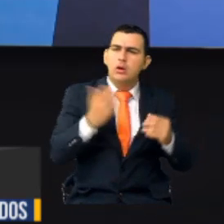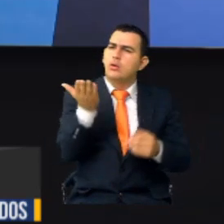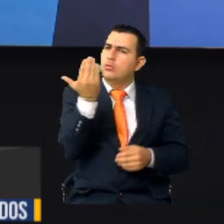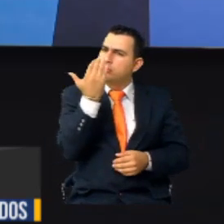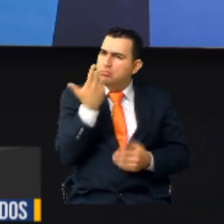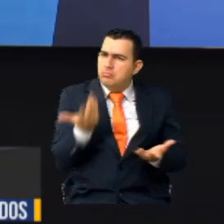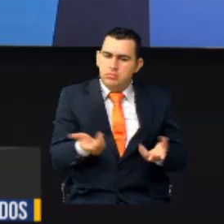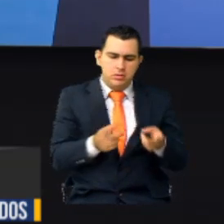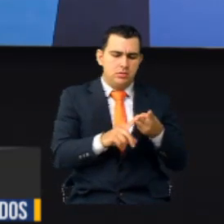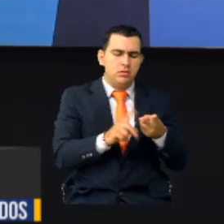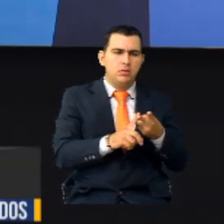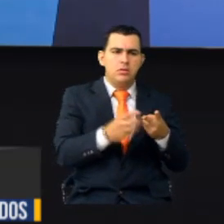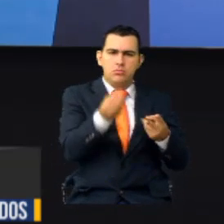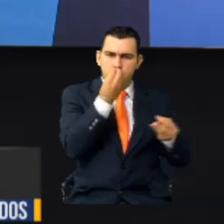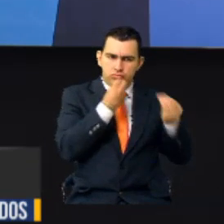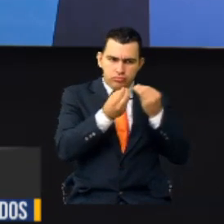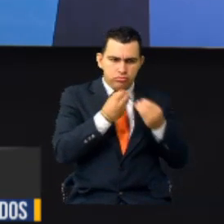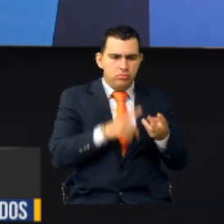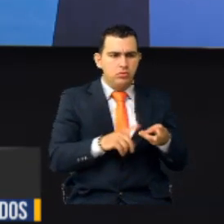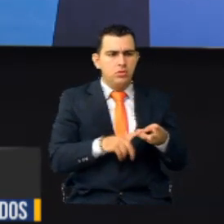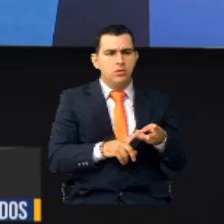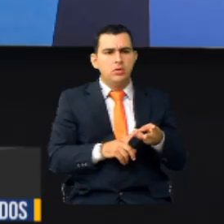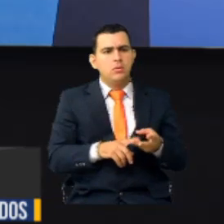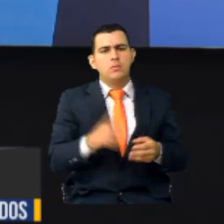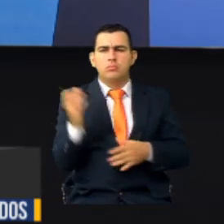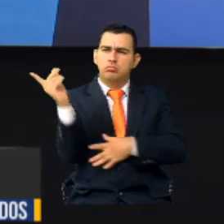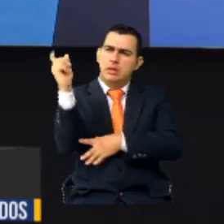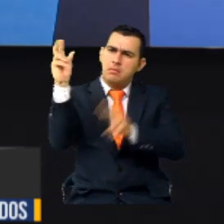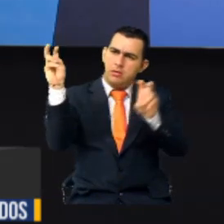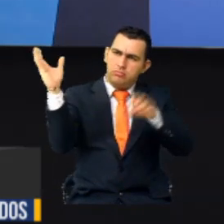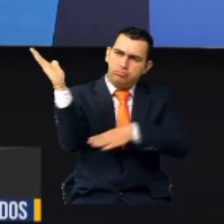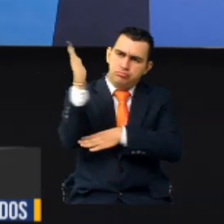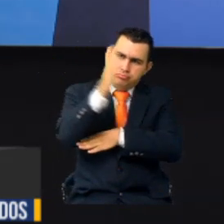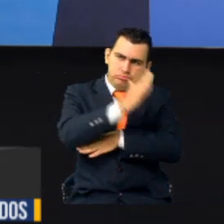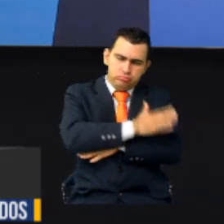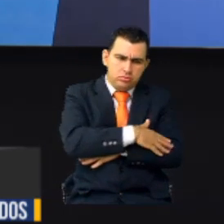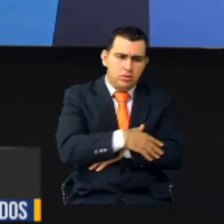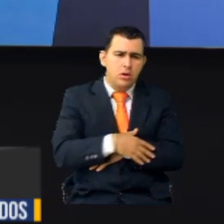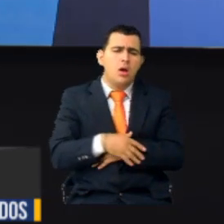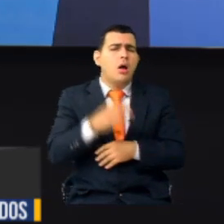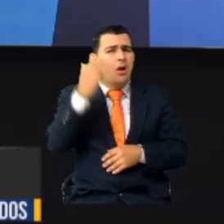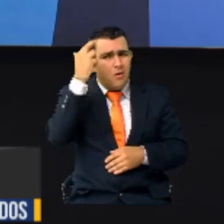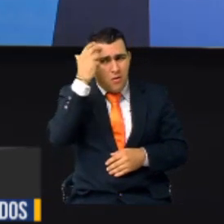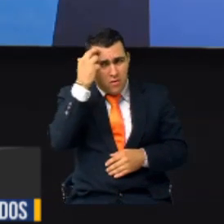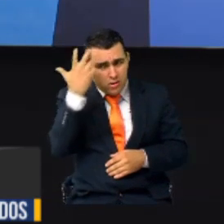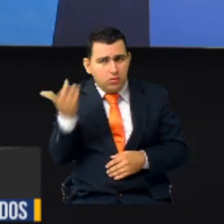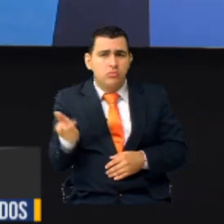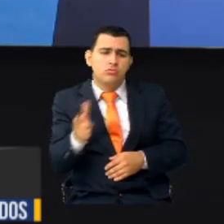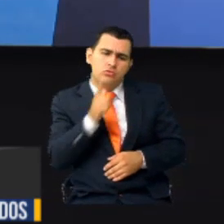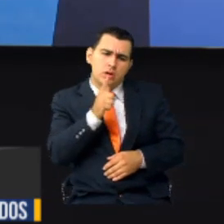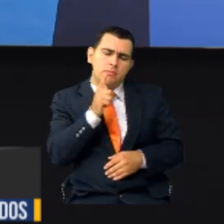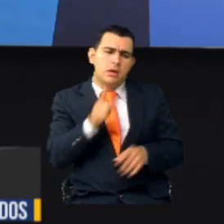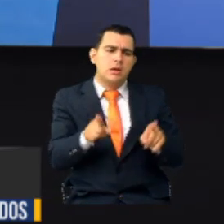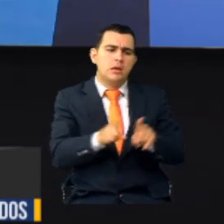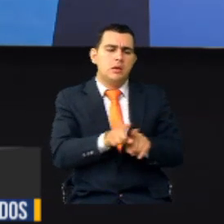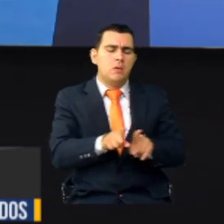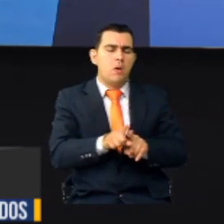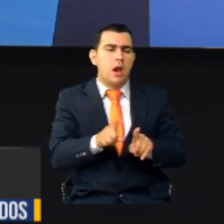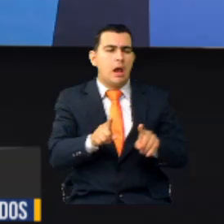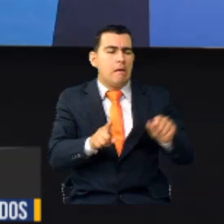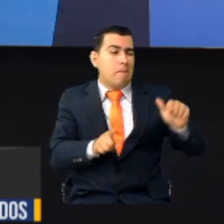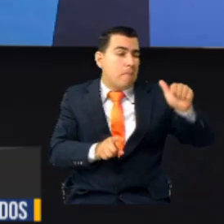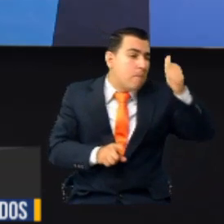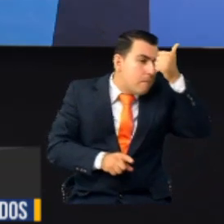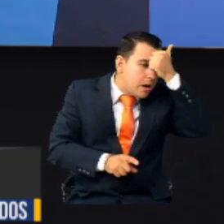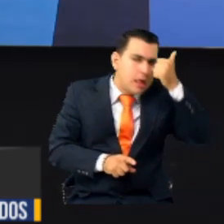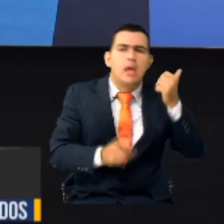que se pueda llevar a cabo todo el tema de la jornada única. Claramente dentro del gobierno de Jonathan Vázquez daremos más prioridad a la